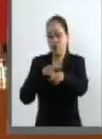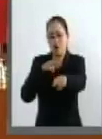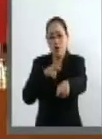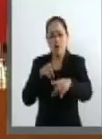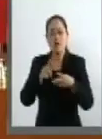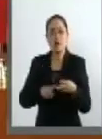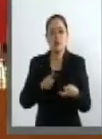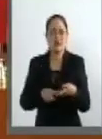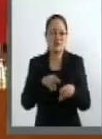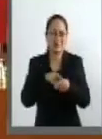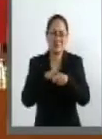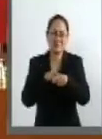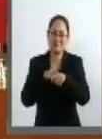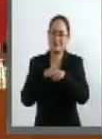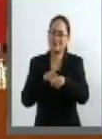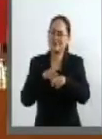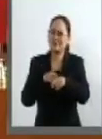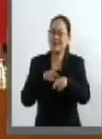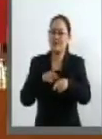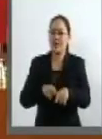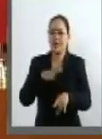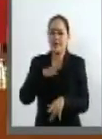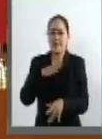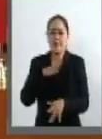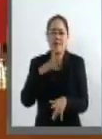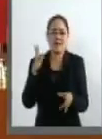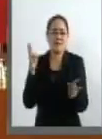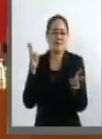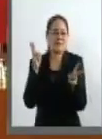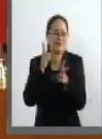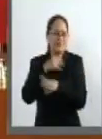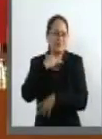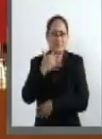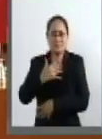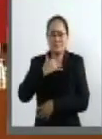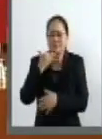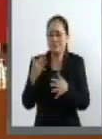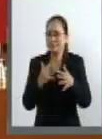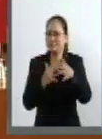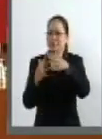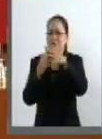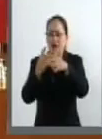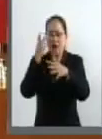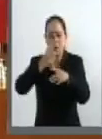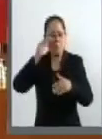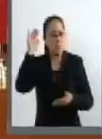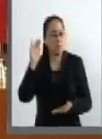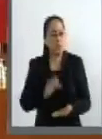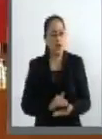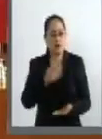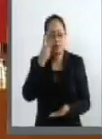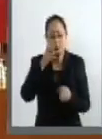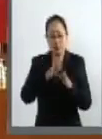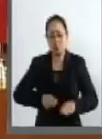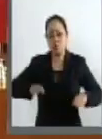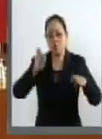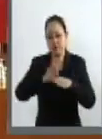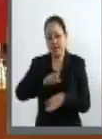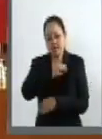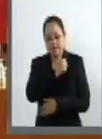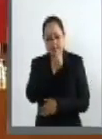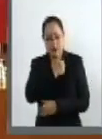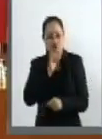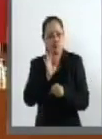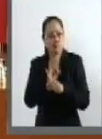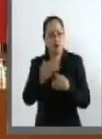los embotellamientos, la emisión de gases de efecto invernadero y tiene un impacto positivo para la salud, ya que la